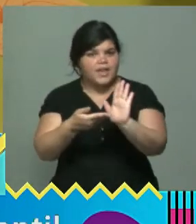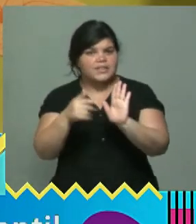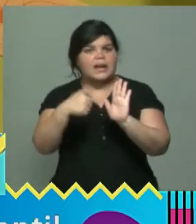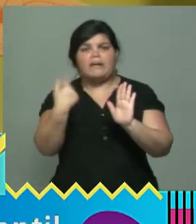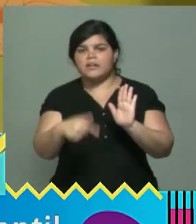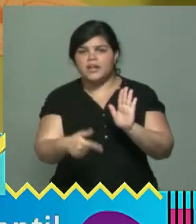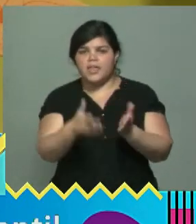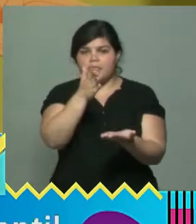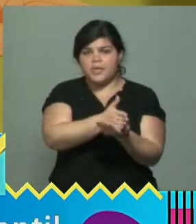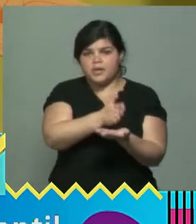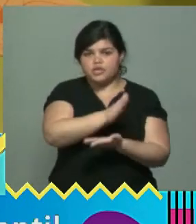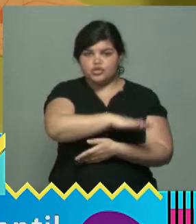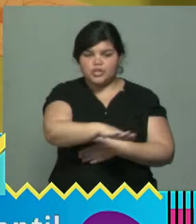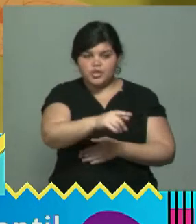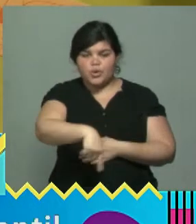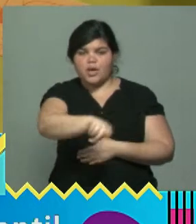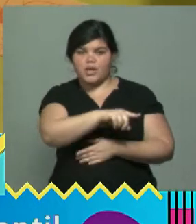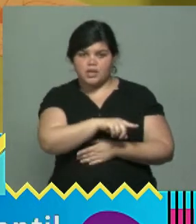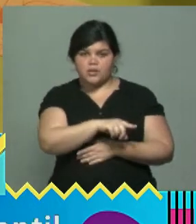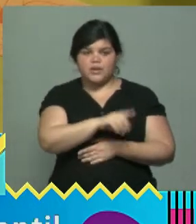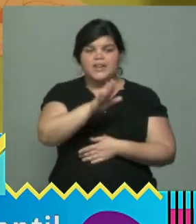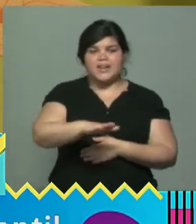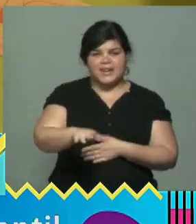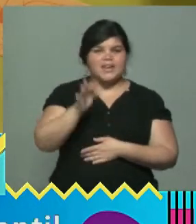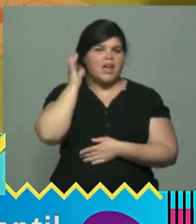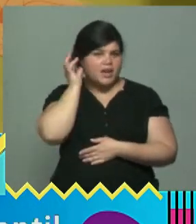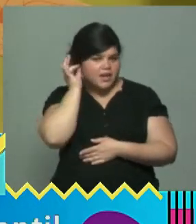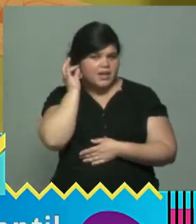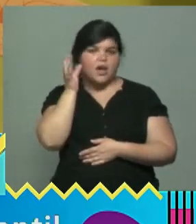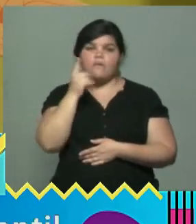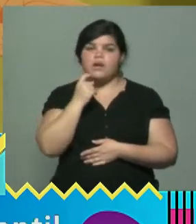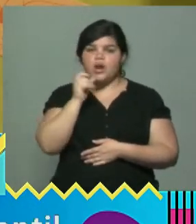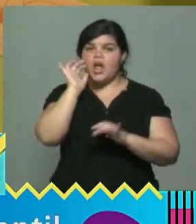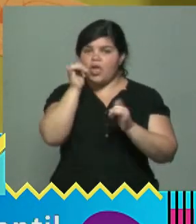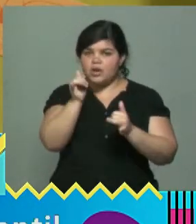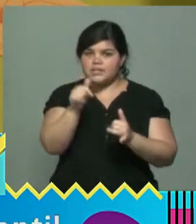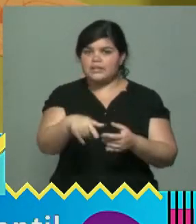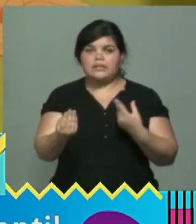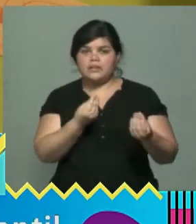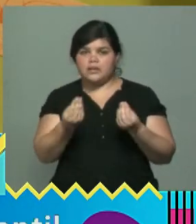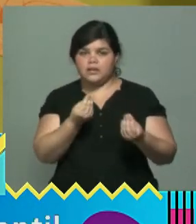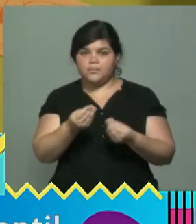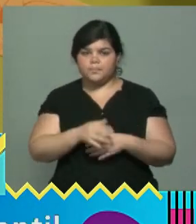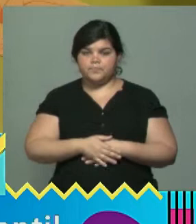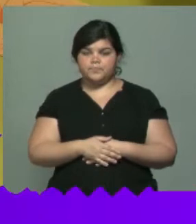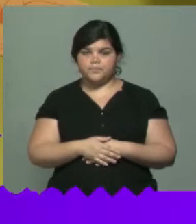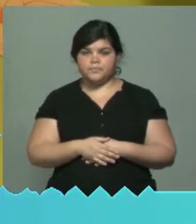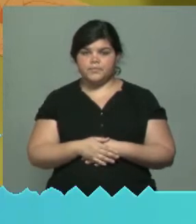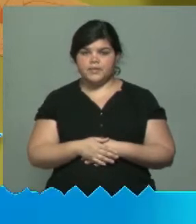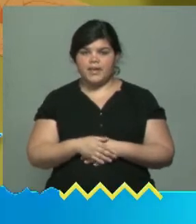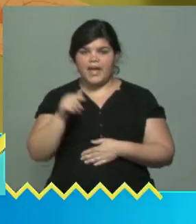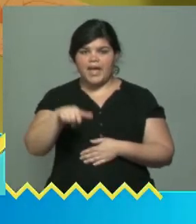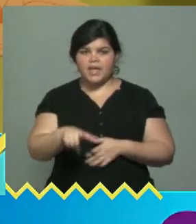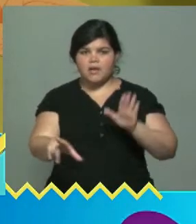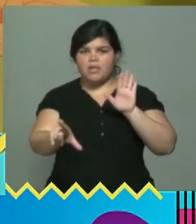protección de los derechos de los chicos, de niñas, niños y adolescentes, y a ver que no es, o sea, es hasta un